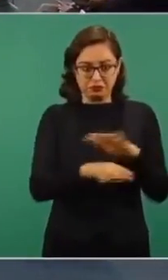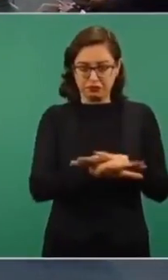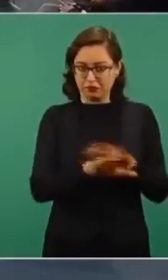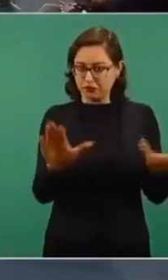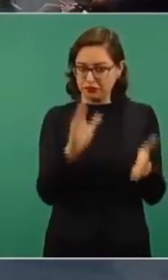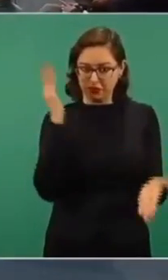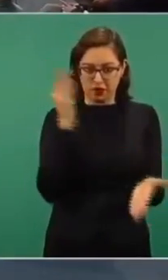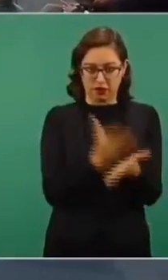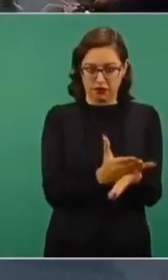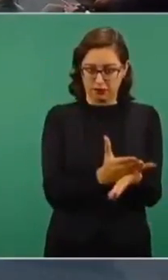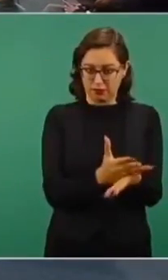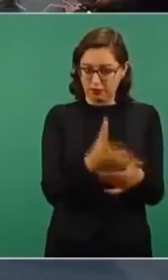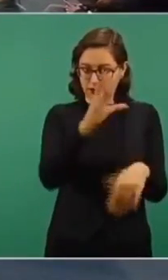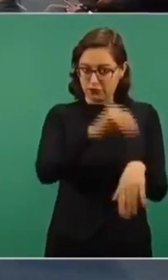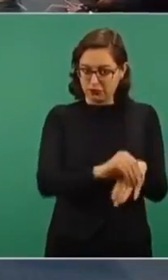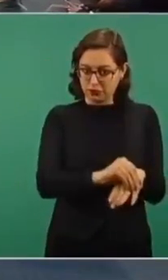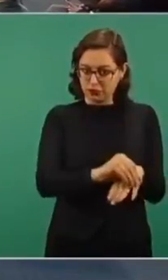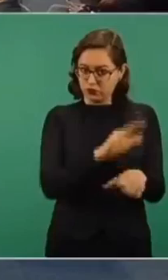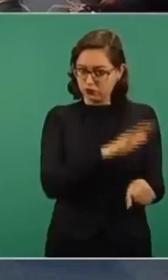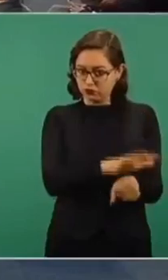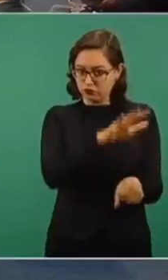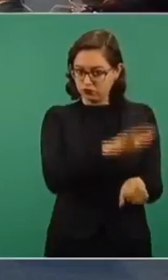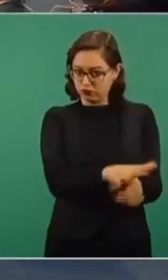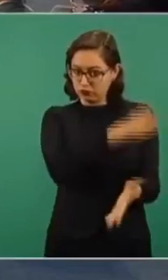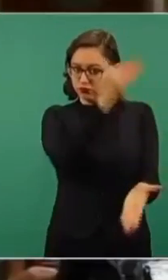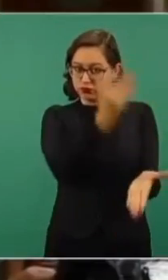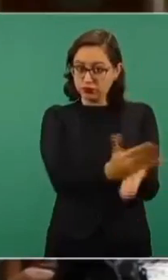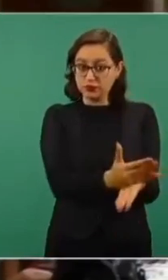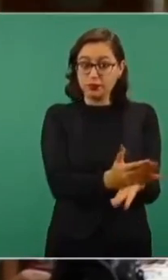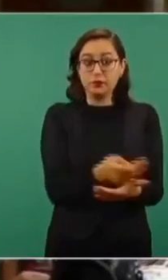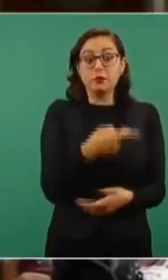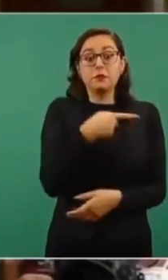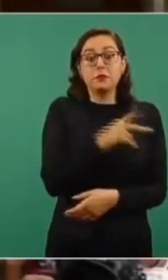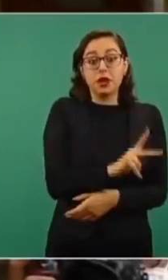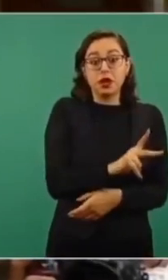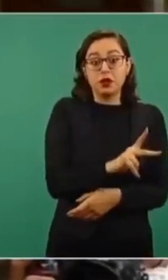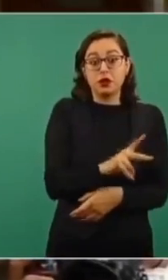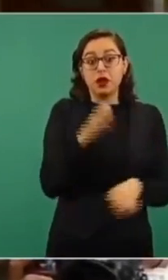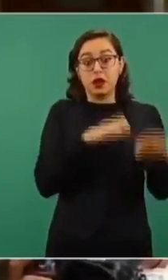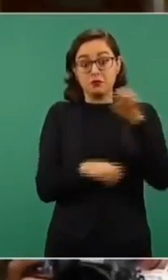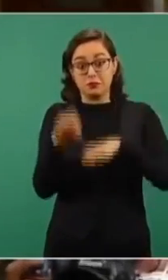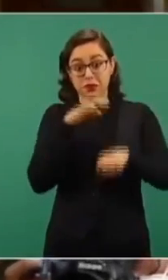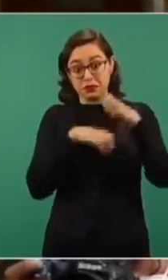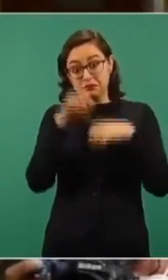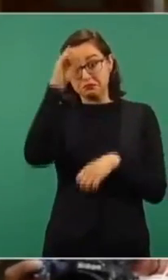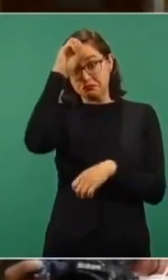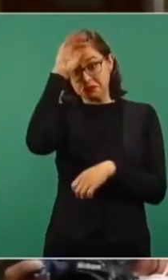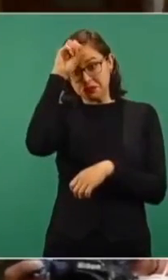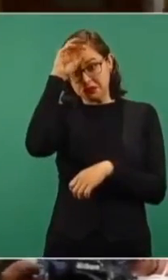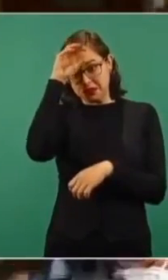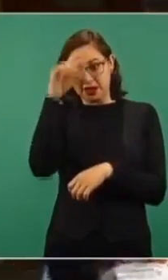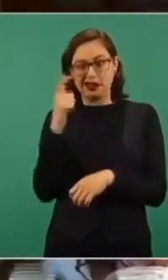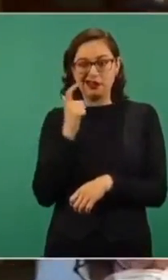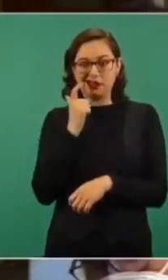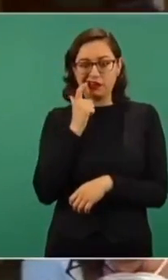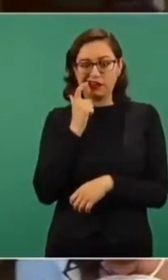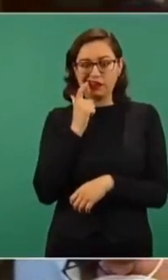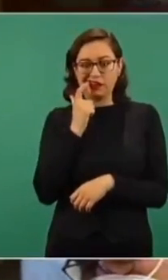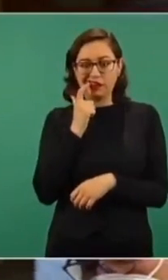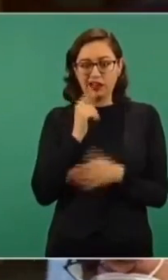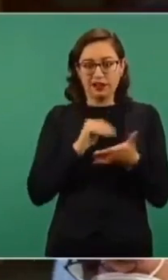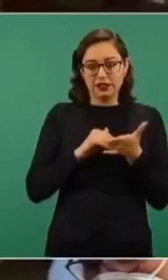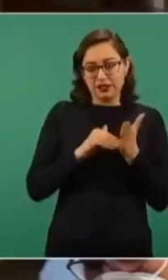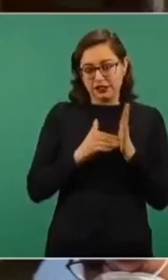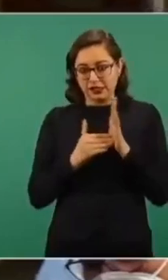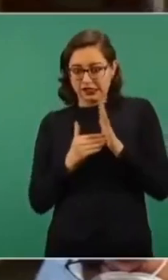distinta, y tanto en el año 2019 y 2020, pues se pasan esa concesión